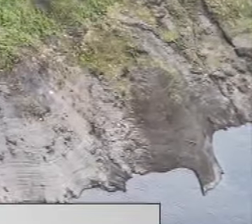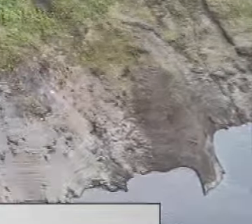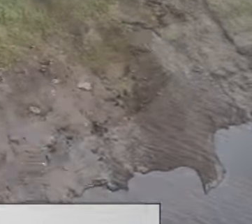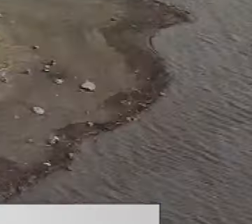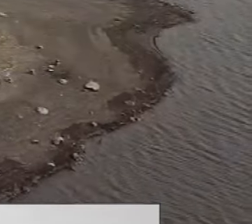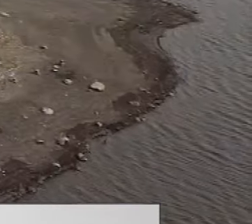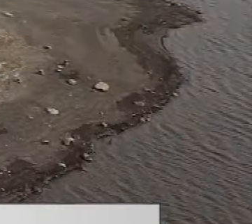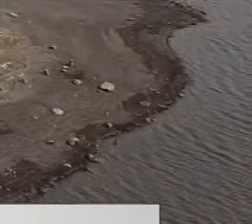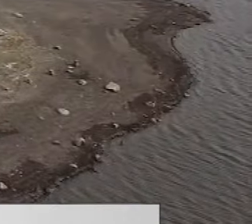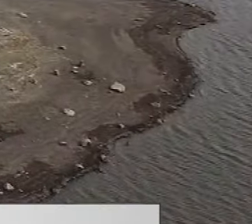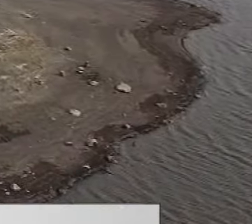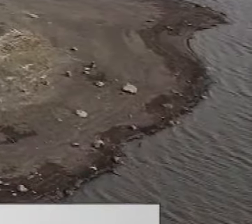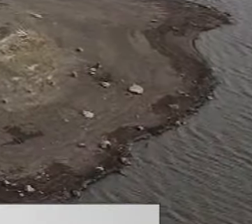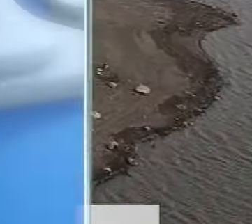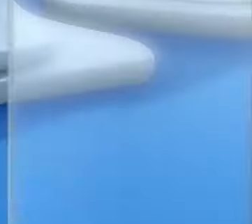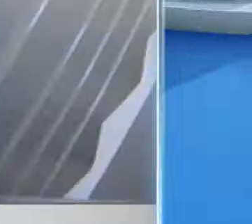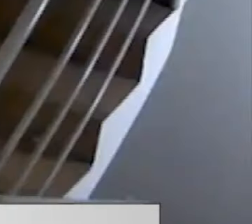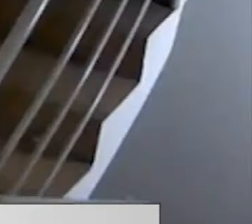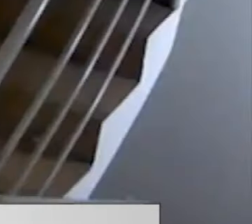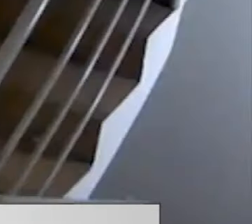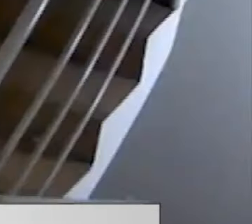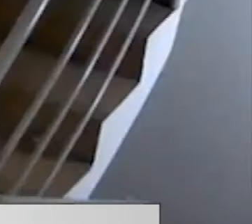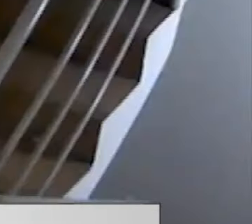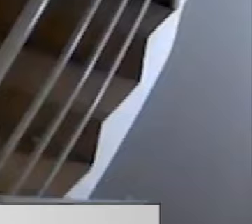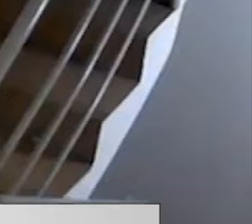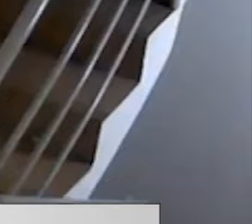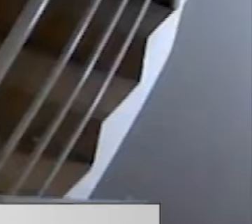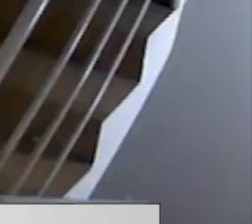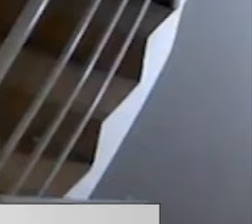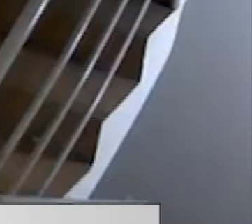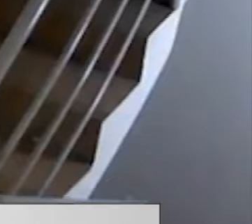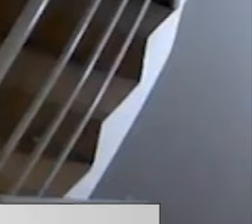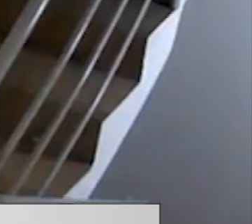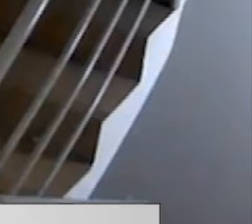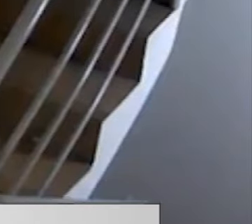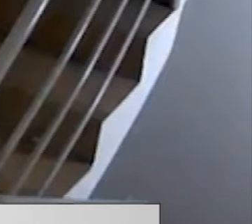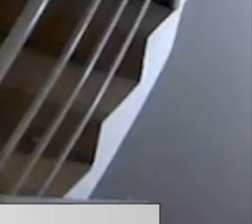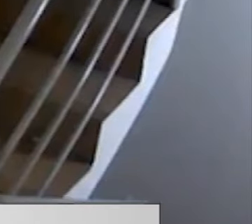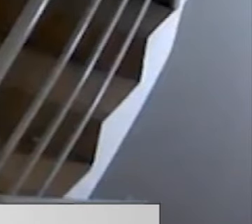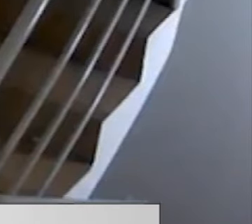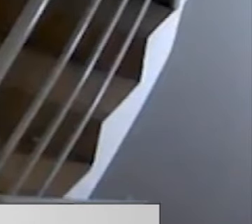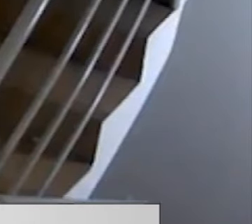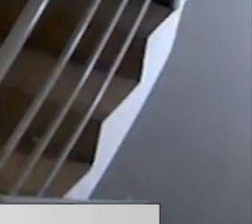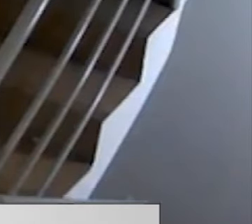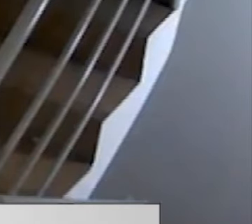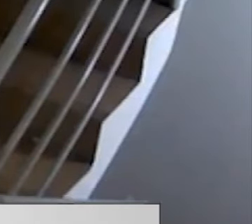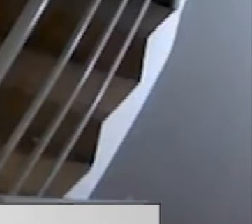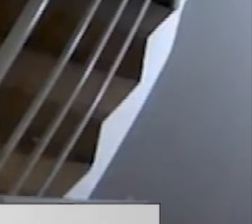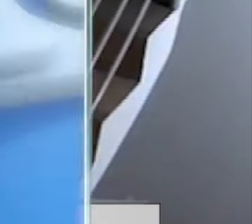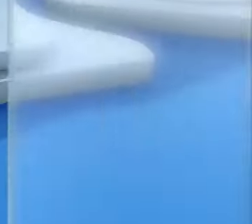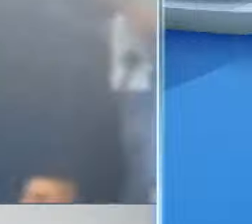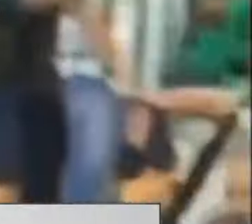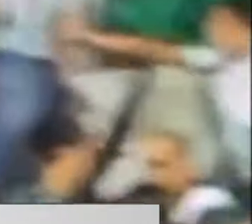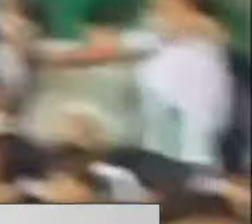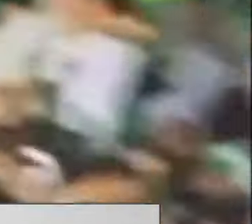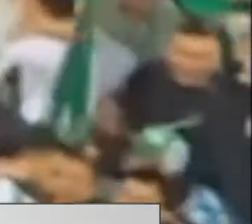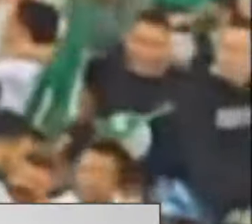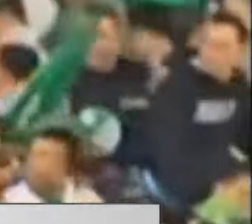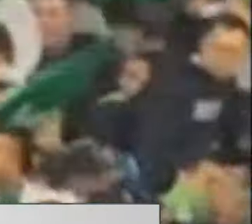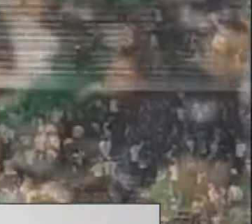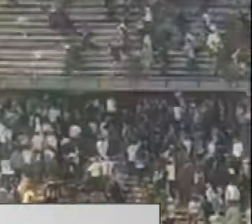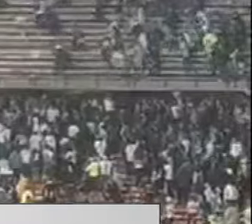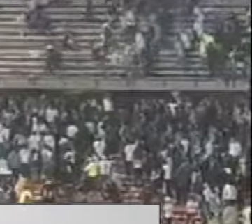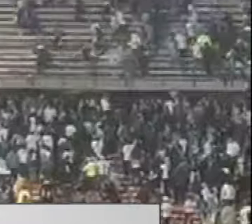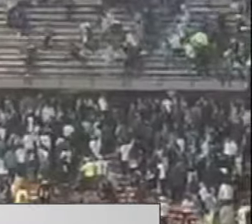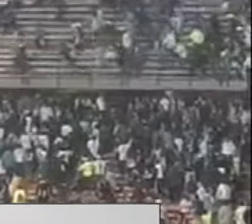sistema Chingaza sigue en descenso. Cayó banda de falsos policías dedicados al hurto de viviendas en Bogotá.